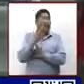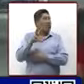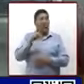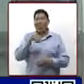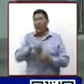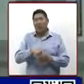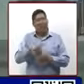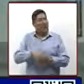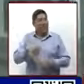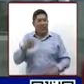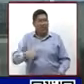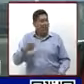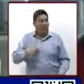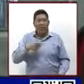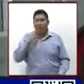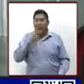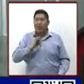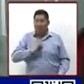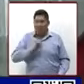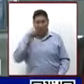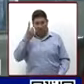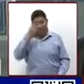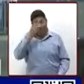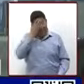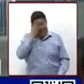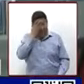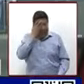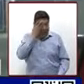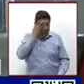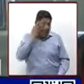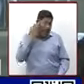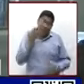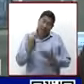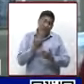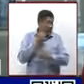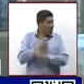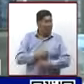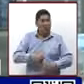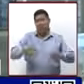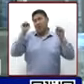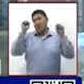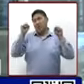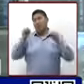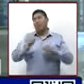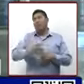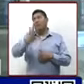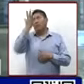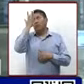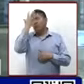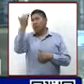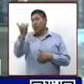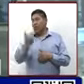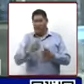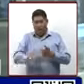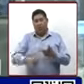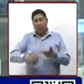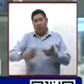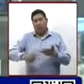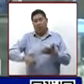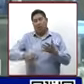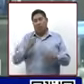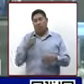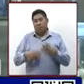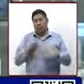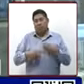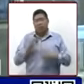elecciones judiciales, el único que lo ha predicho ha sido yo. Es casi imposible que se produzca porque es pues la artimaña